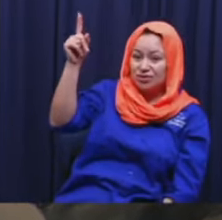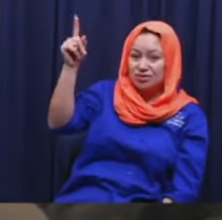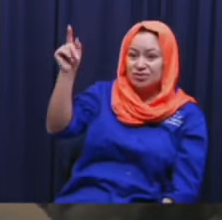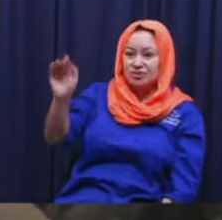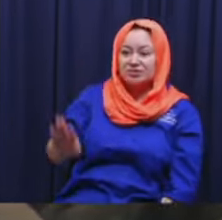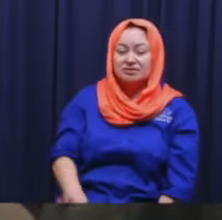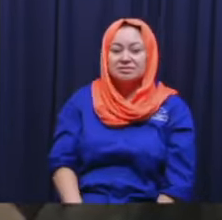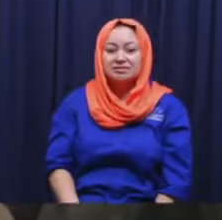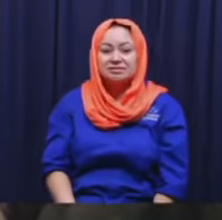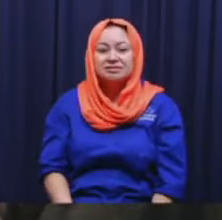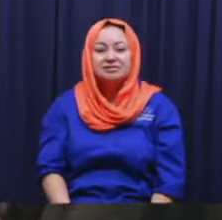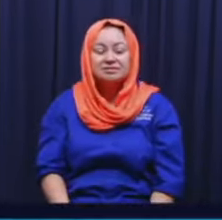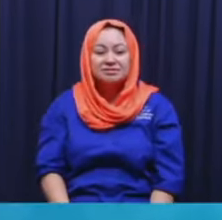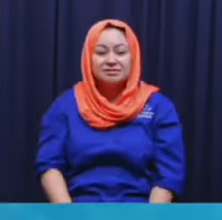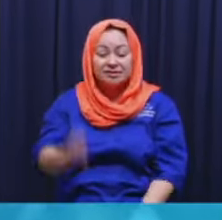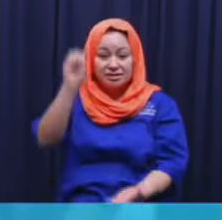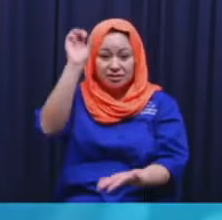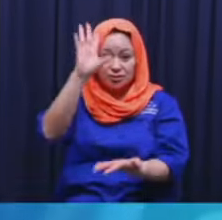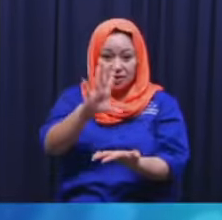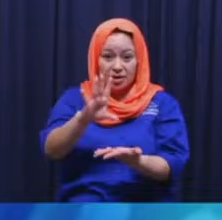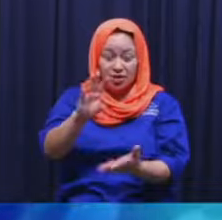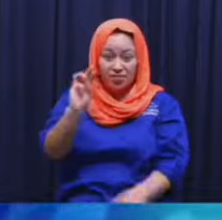Bienaventurados, tres veces dichosos.